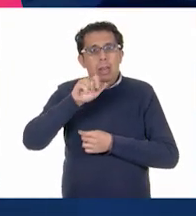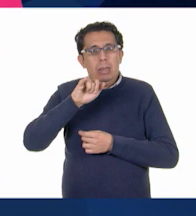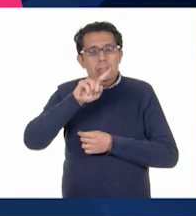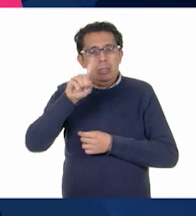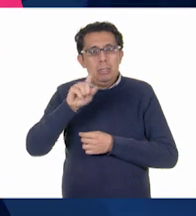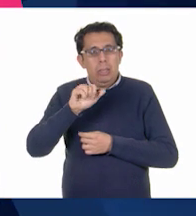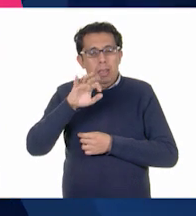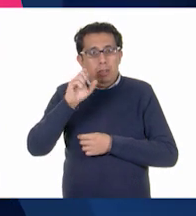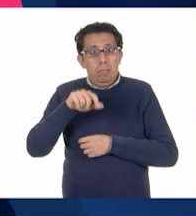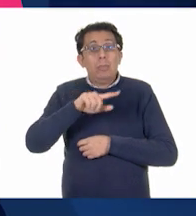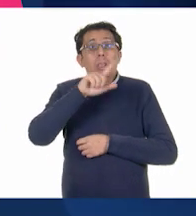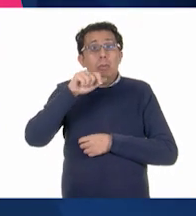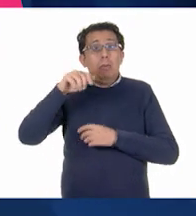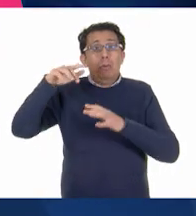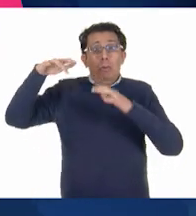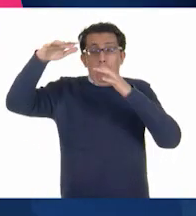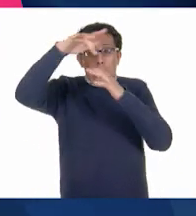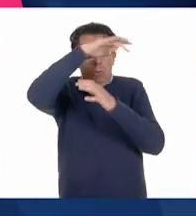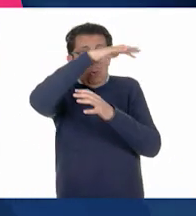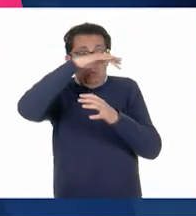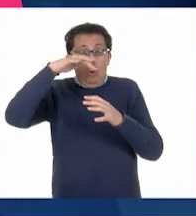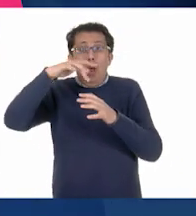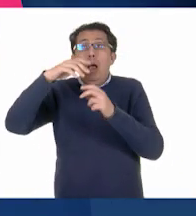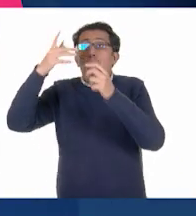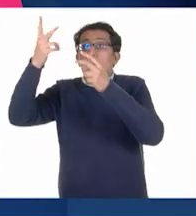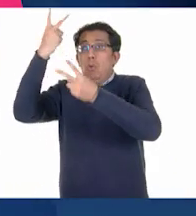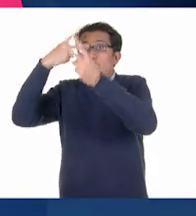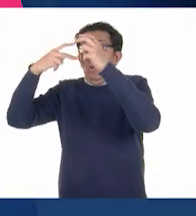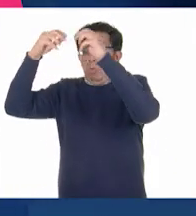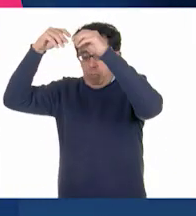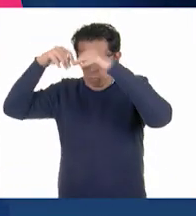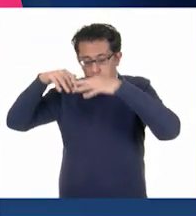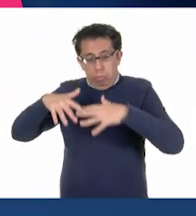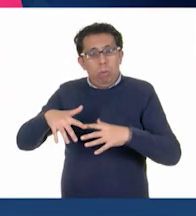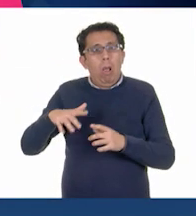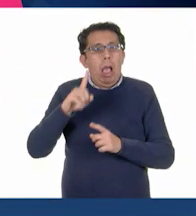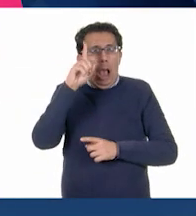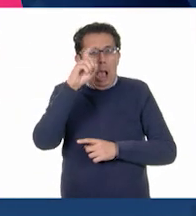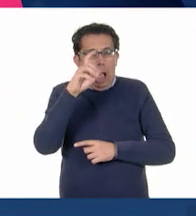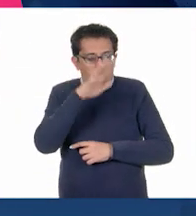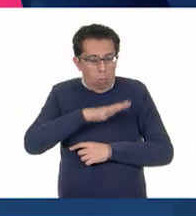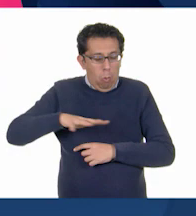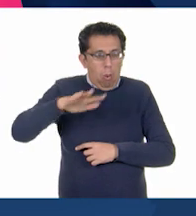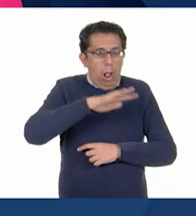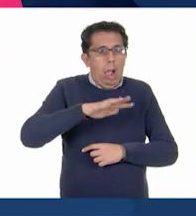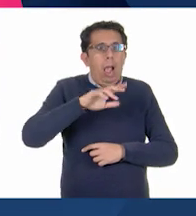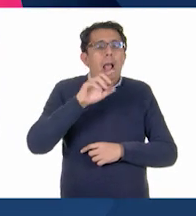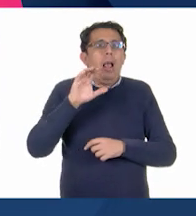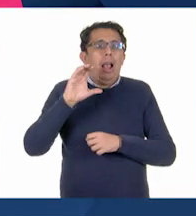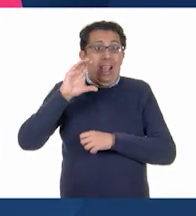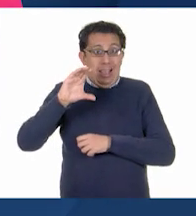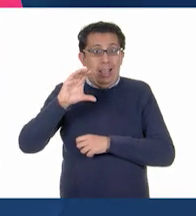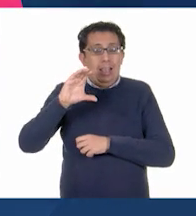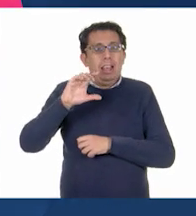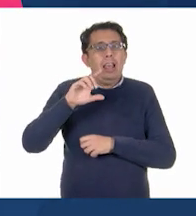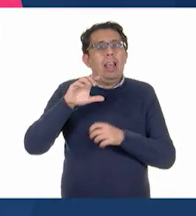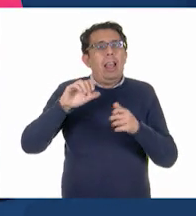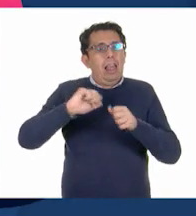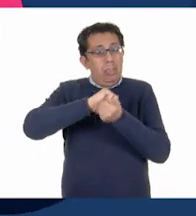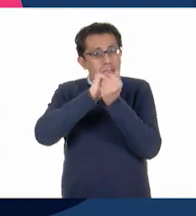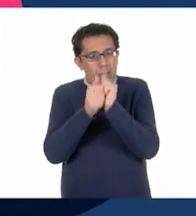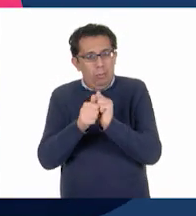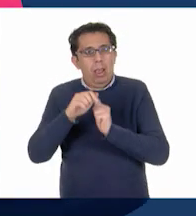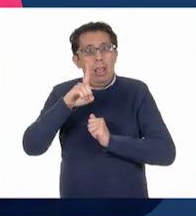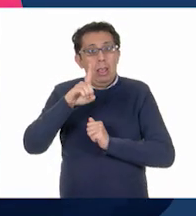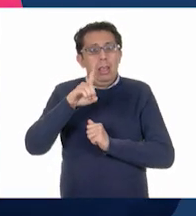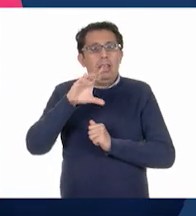5. De la atmósfera a los cuerpos de agua mediante la disolución del carbono y de la transformación del dióxido de carbono a carbonatos por los